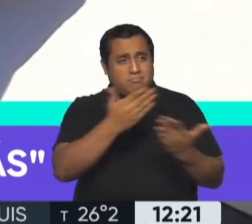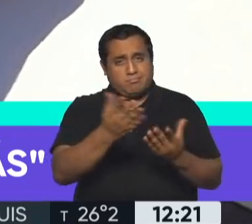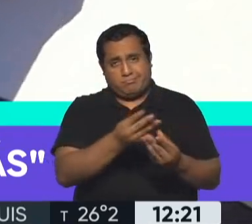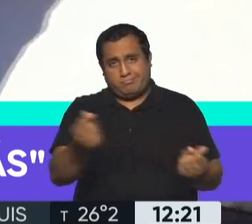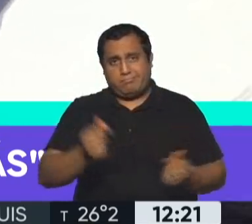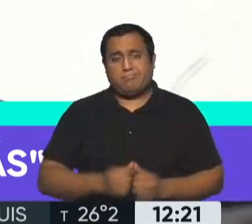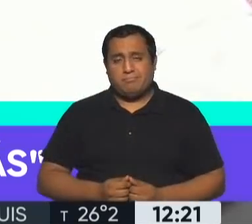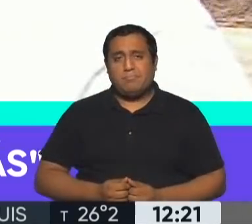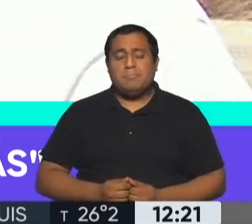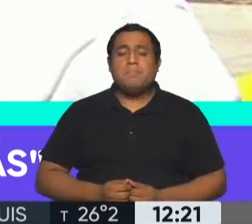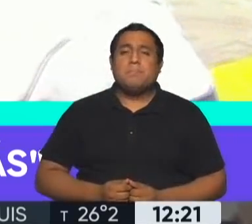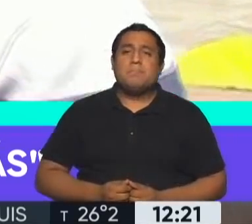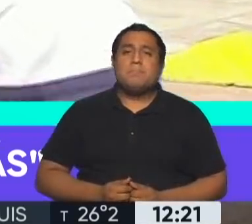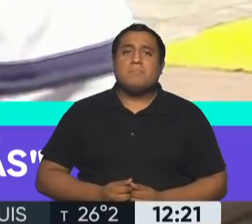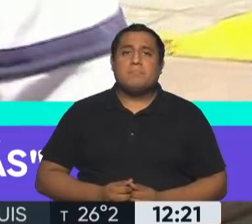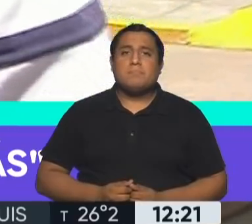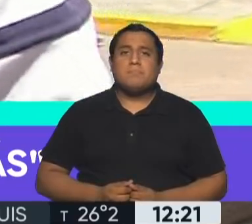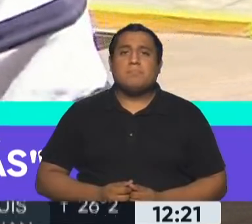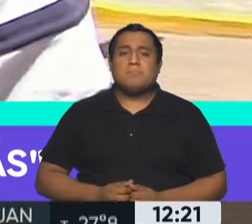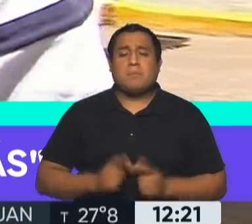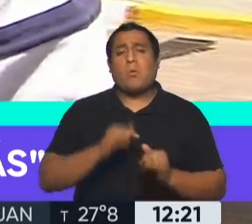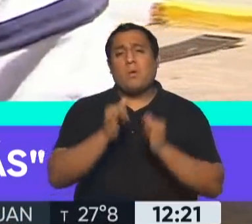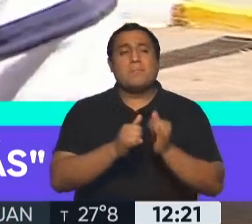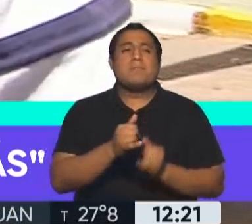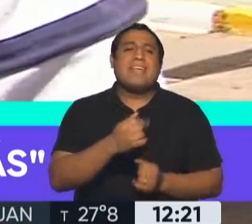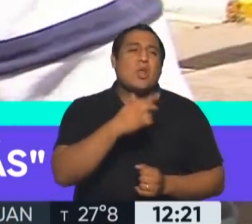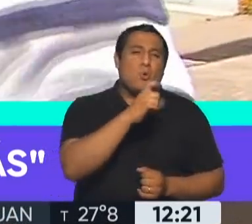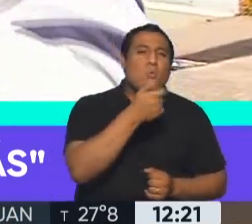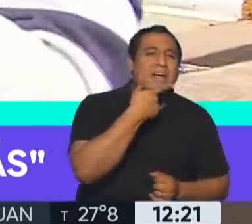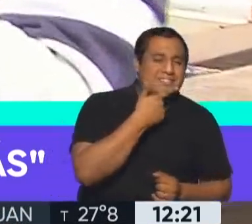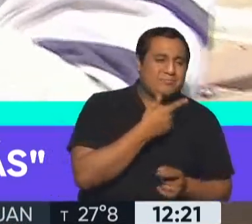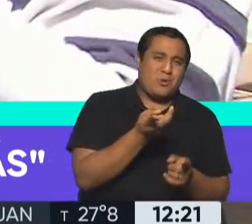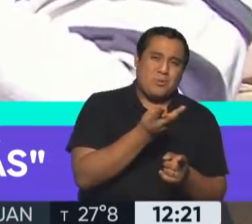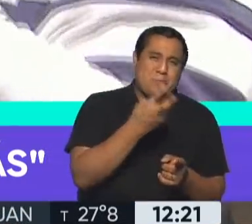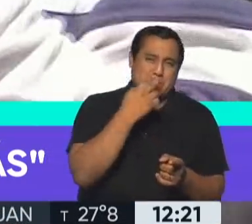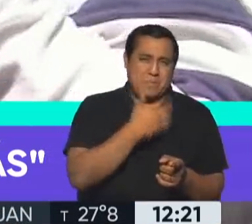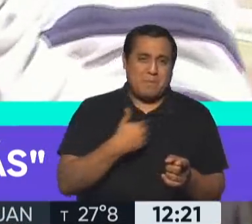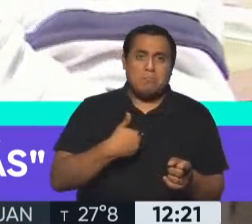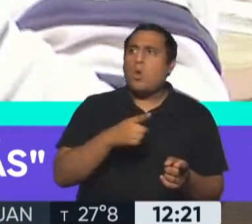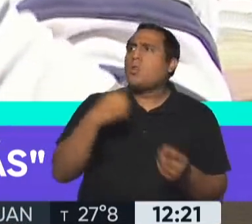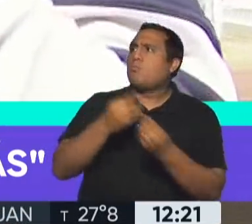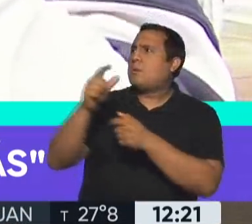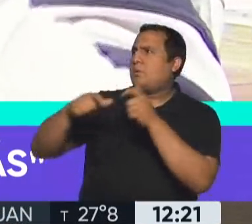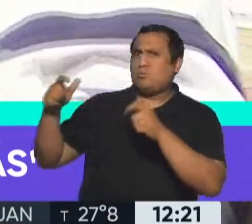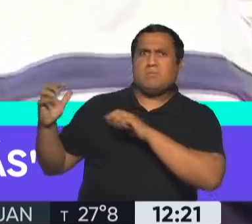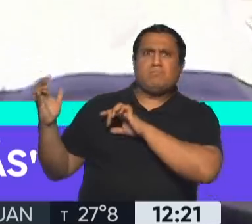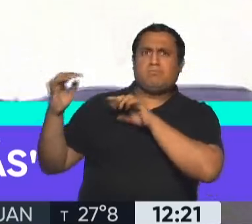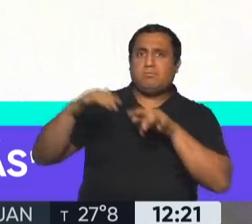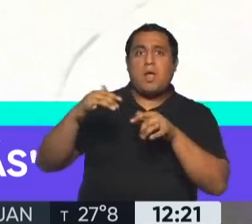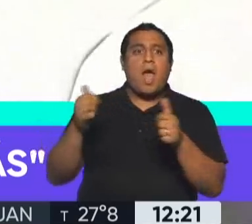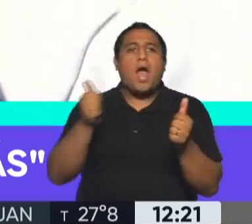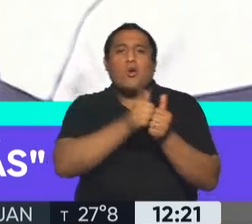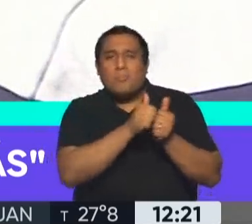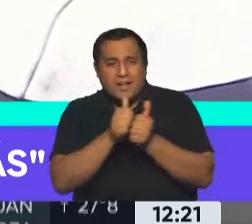Bueno, Pablo, para contar que además, ¿no?, de los papás de Lucas, hay muchísima gente acá que no está esperando para entrar al hospital. Están simplemente